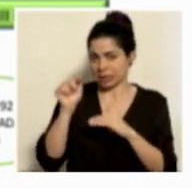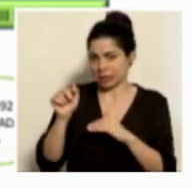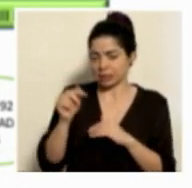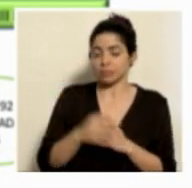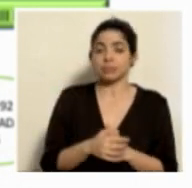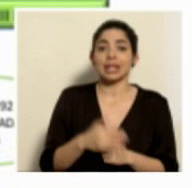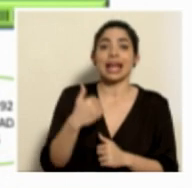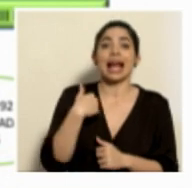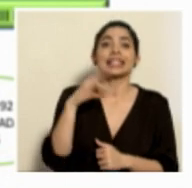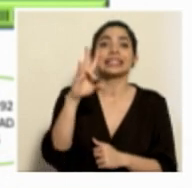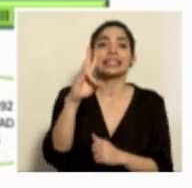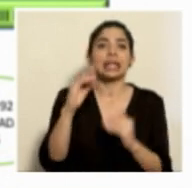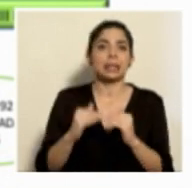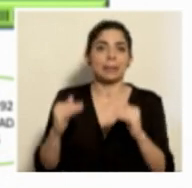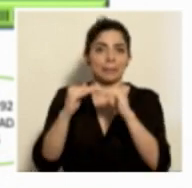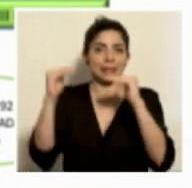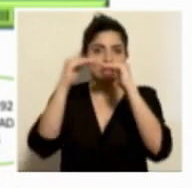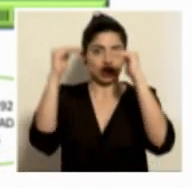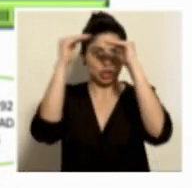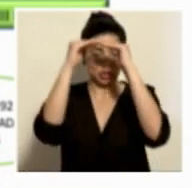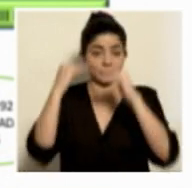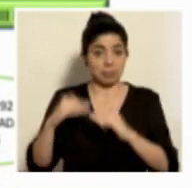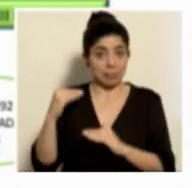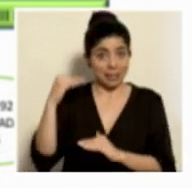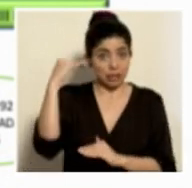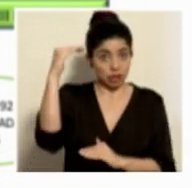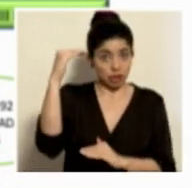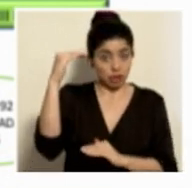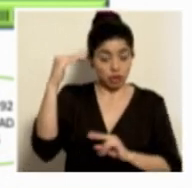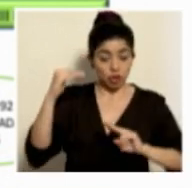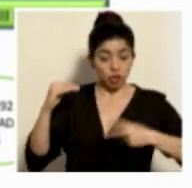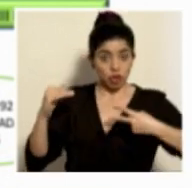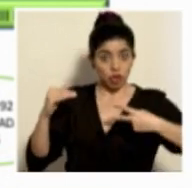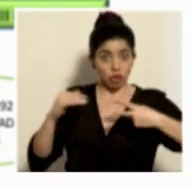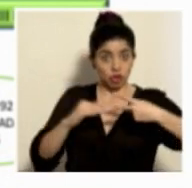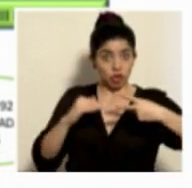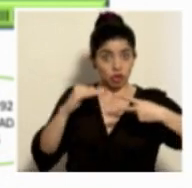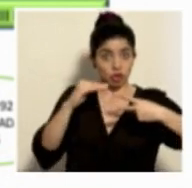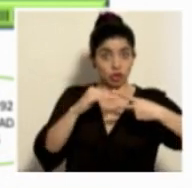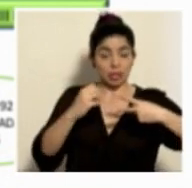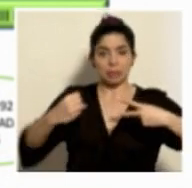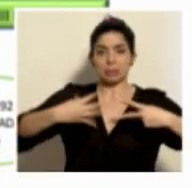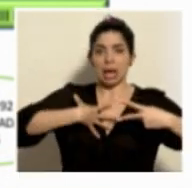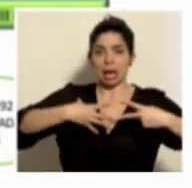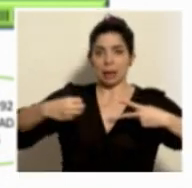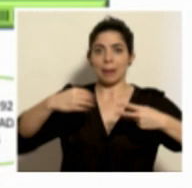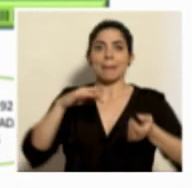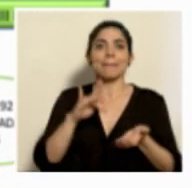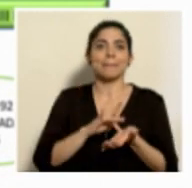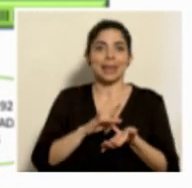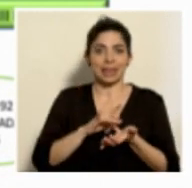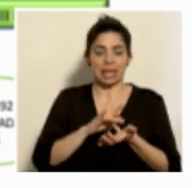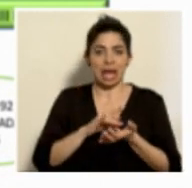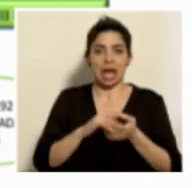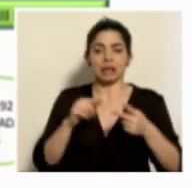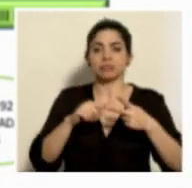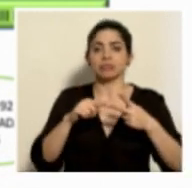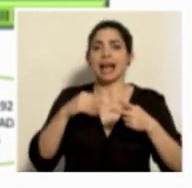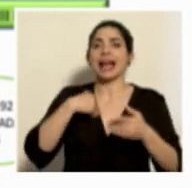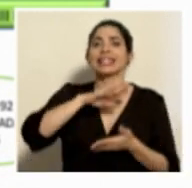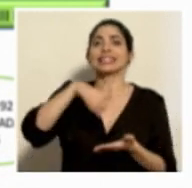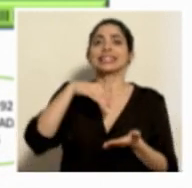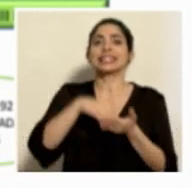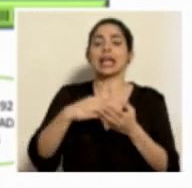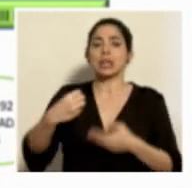y tiene 7 pisos. Los primeros 2 pisos son de imágenes médicas, tiene el centro de